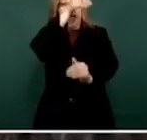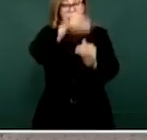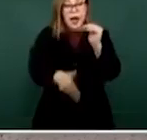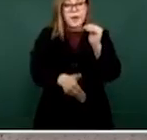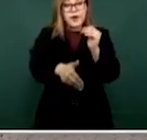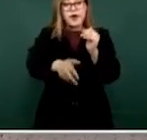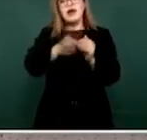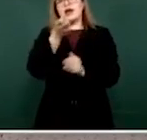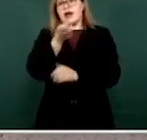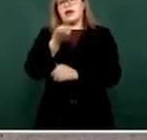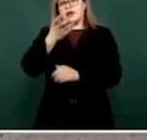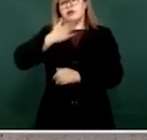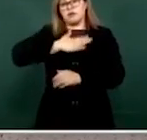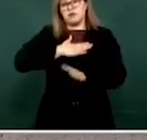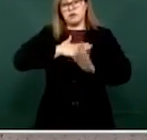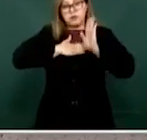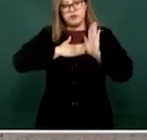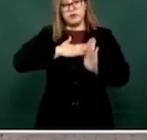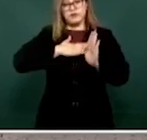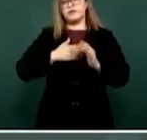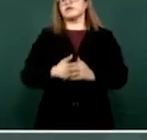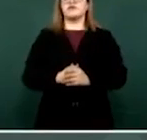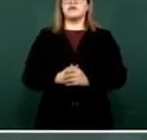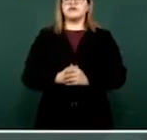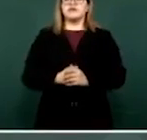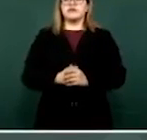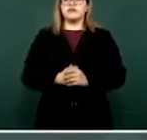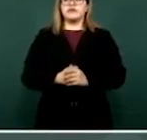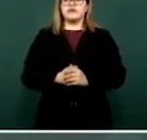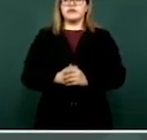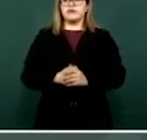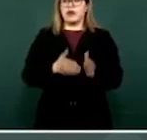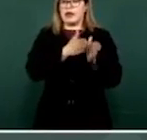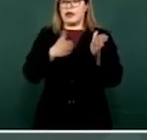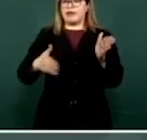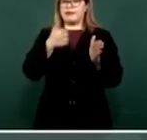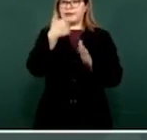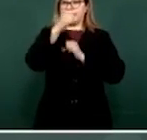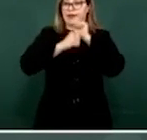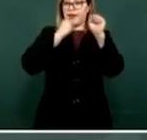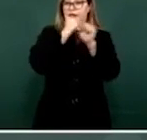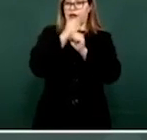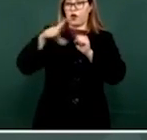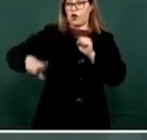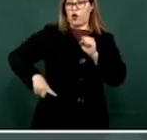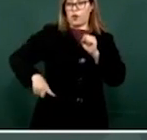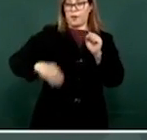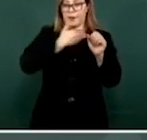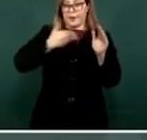un compromiso que tengo, de que en el sexenio se termina la carretera